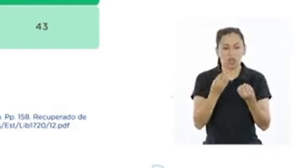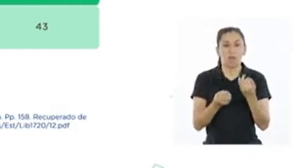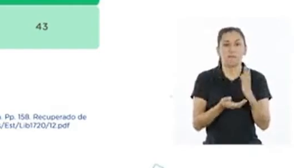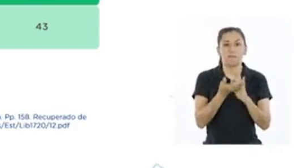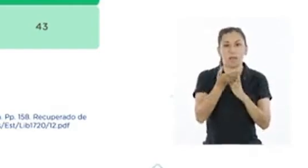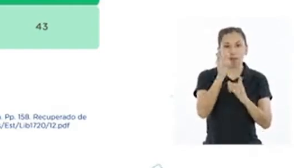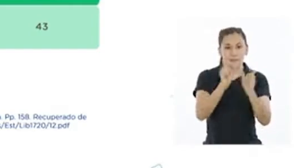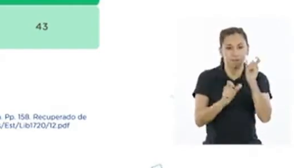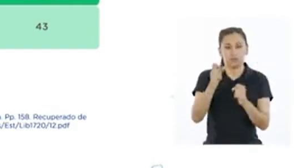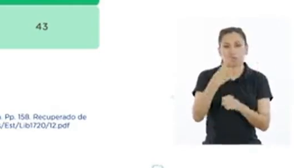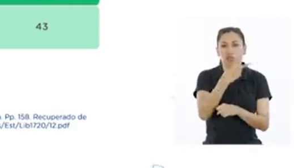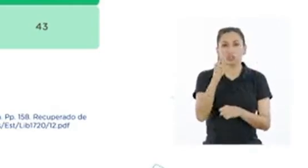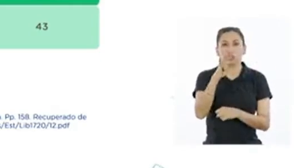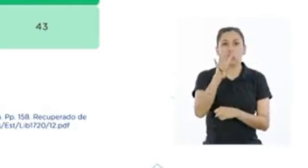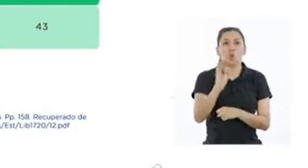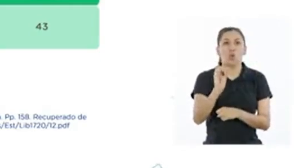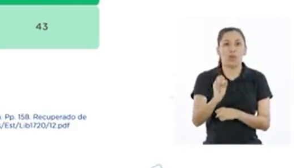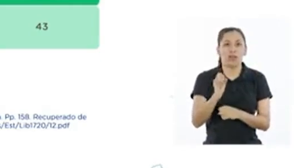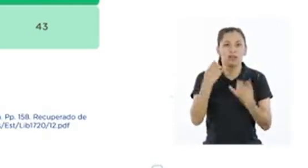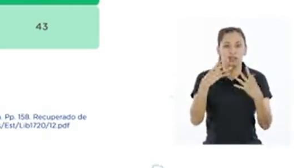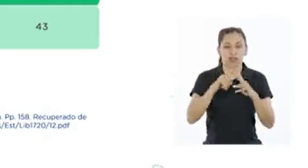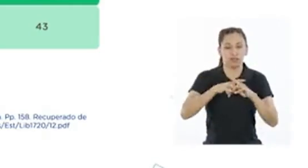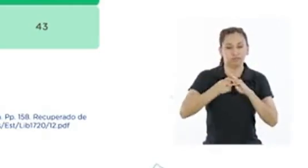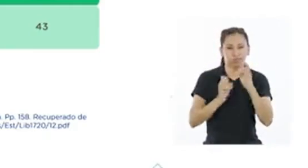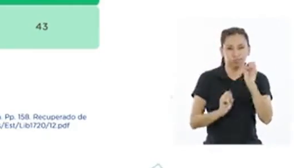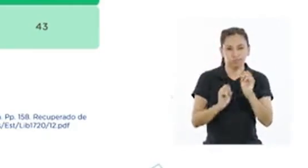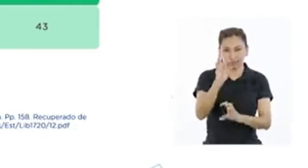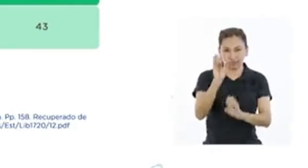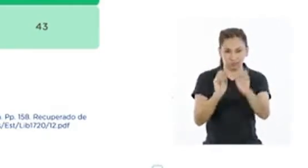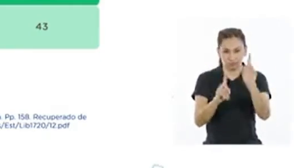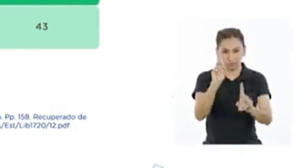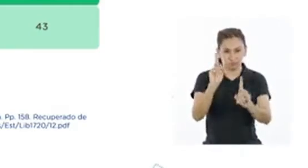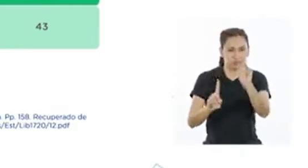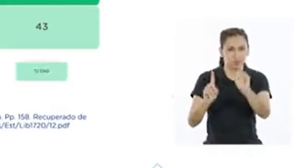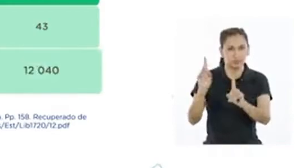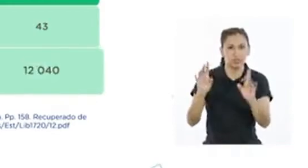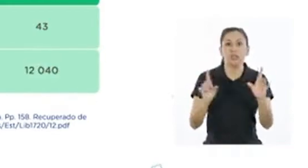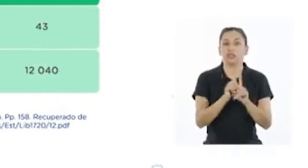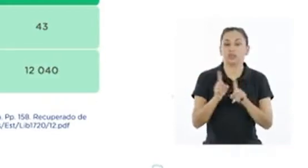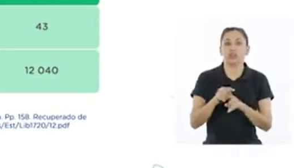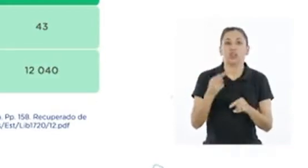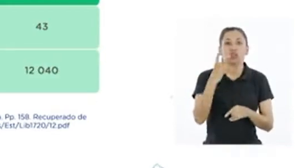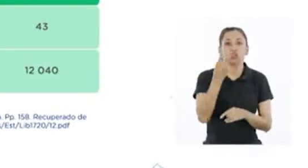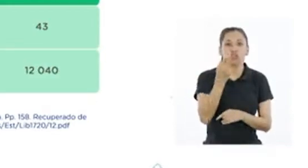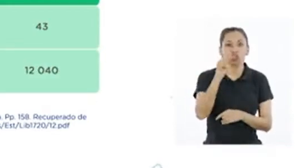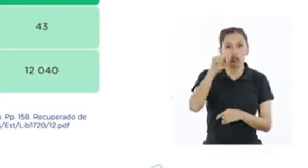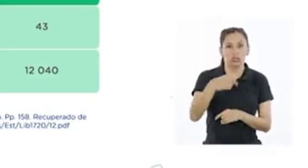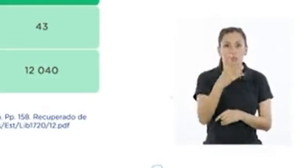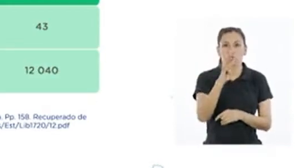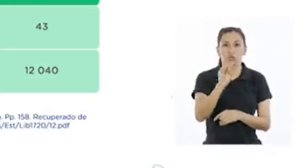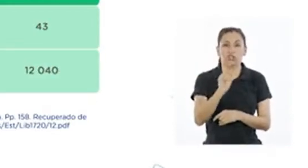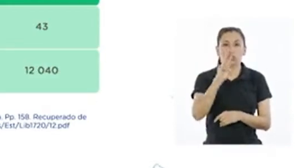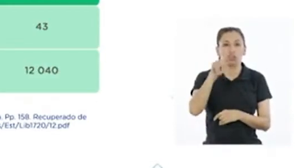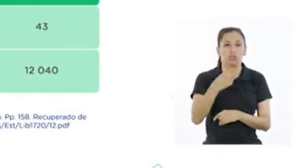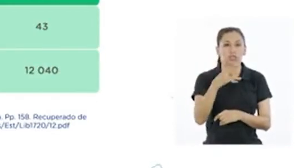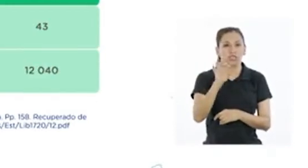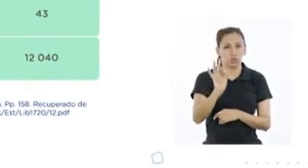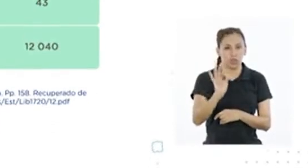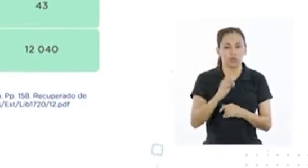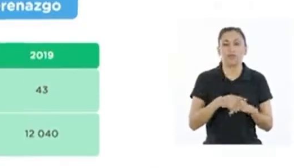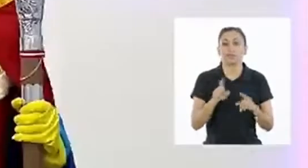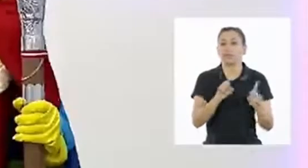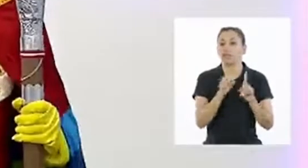de serenos de un máximo de 240 que había en el año 1996 a 12.040 en el año